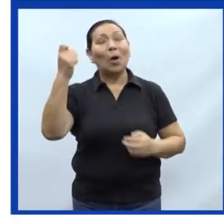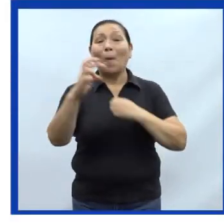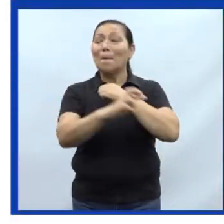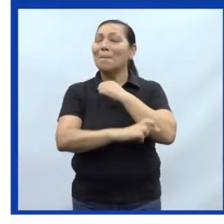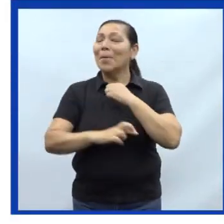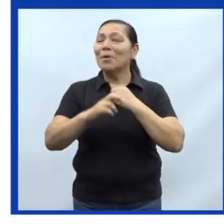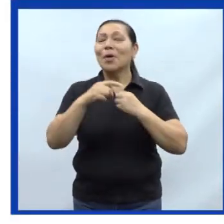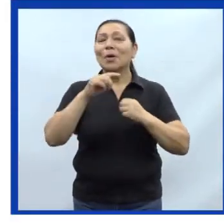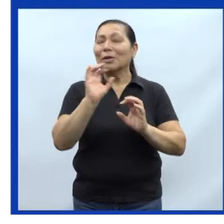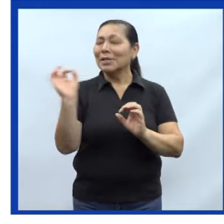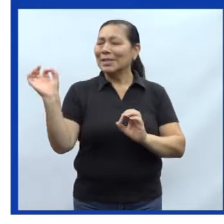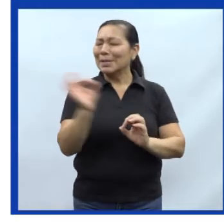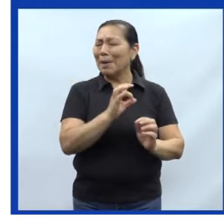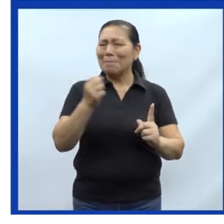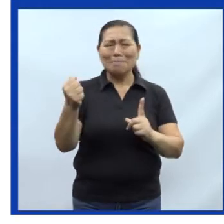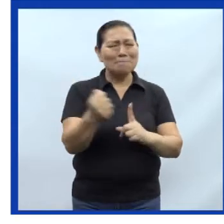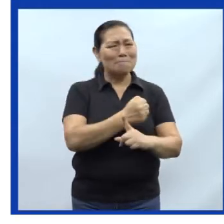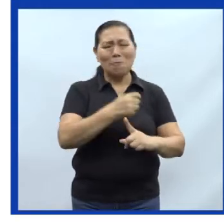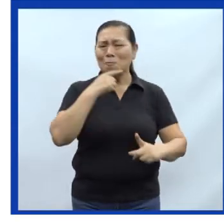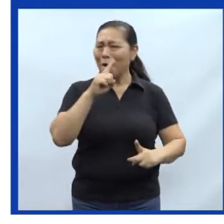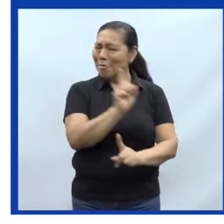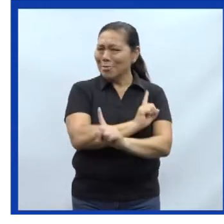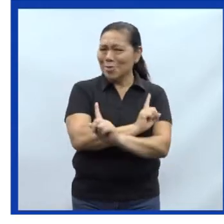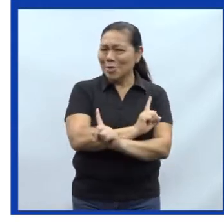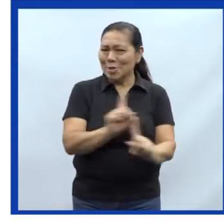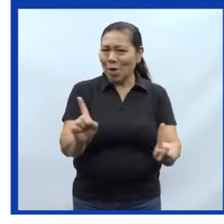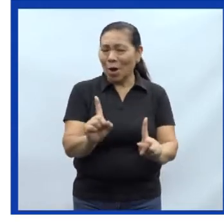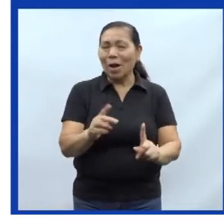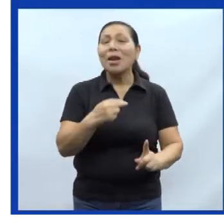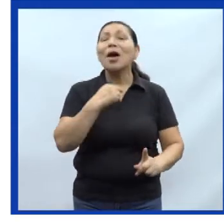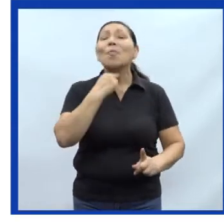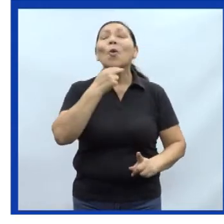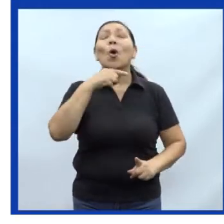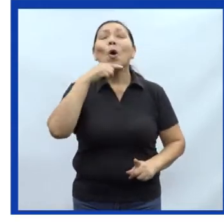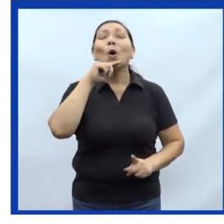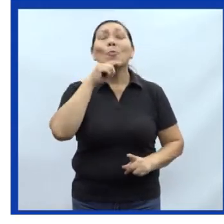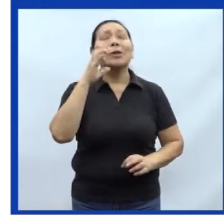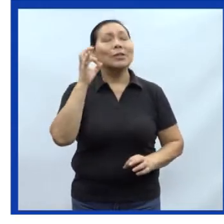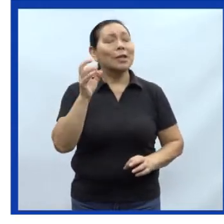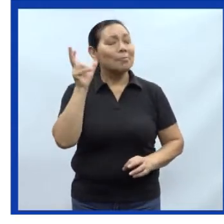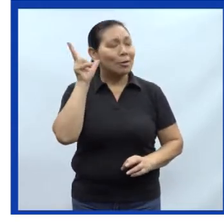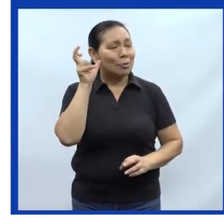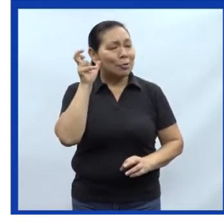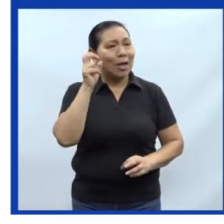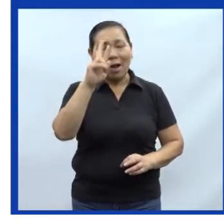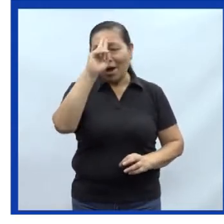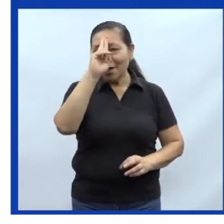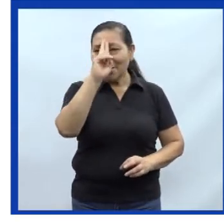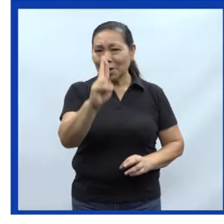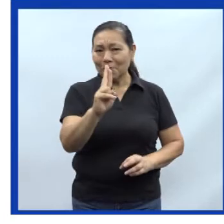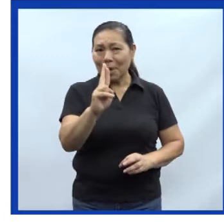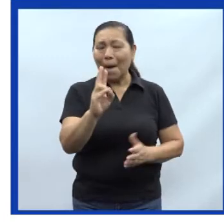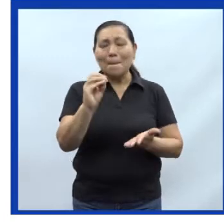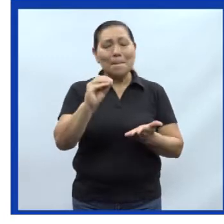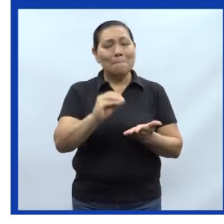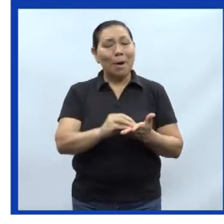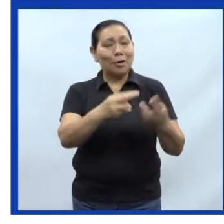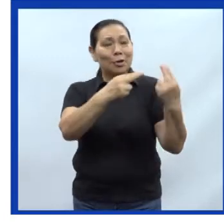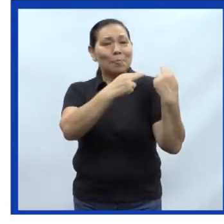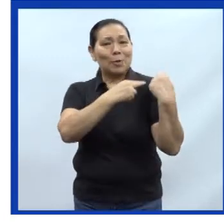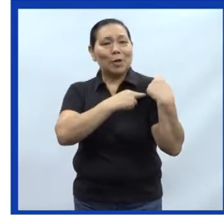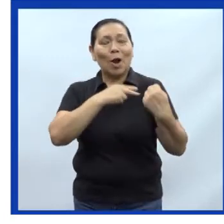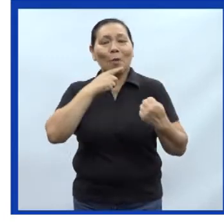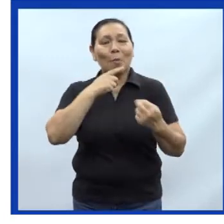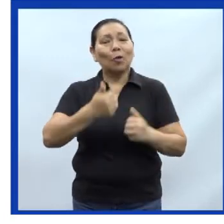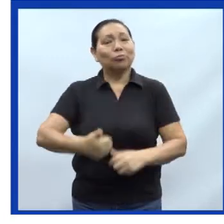país sin feminicidios. Soñamos un país donde la voz de las mujeres sea escuchada y respetada, ocupando cada vez más cargos públicos y